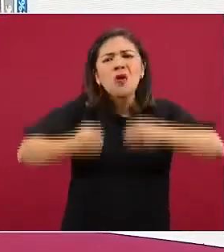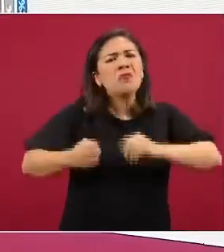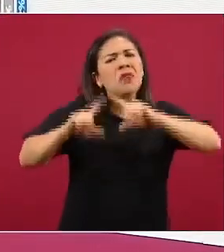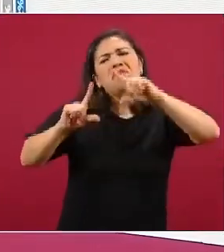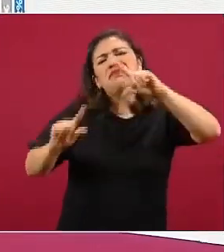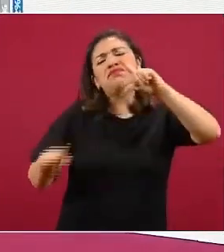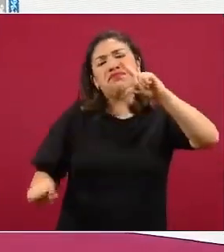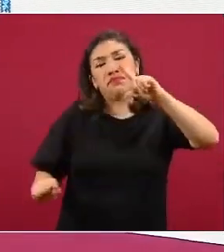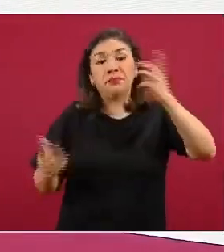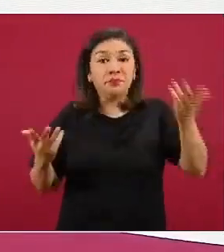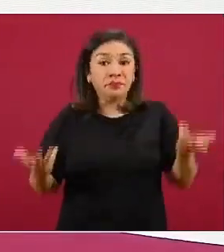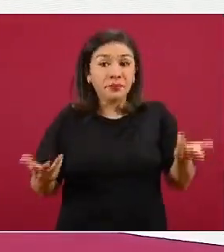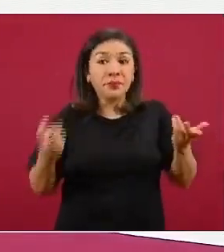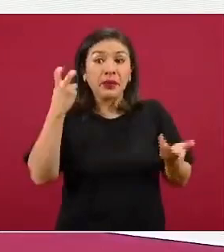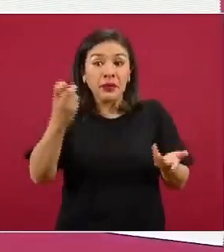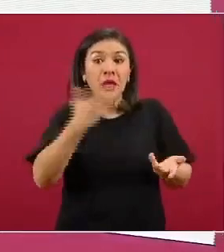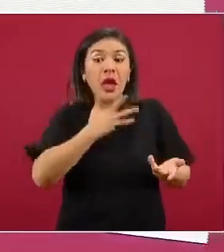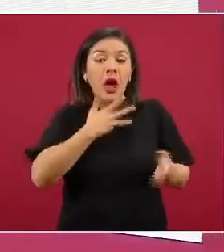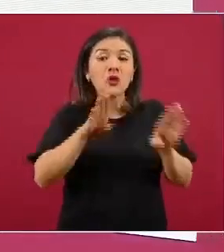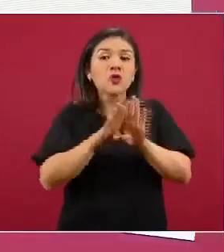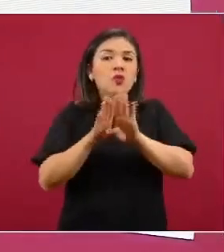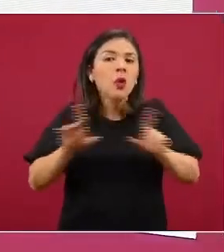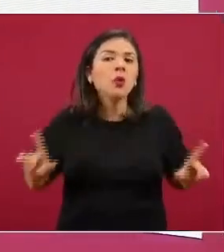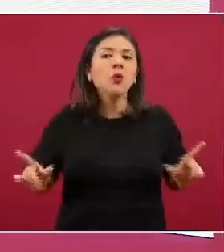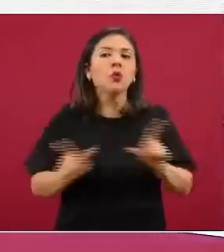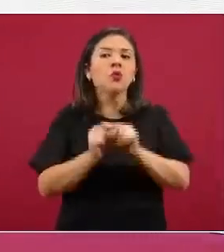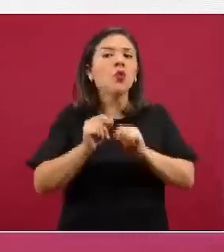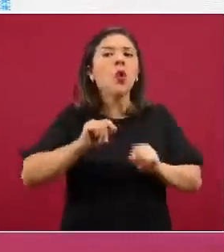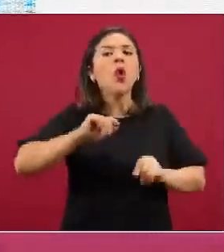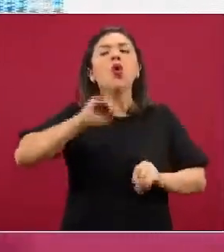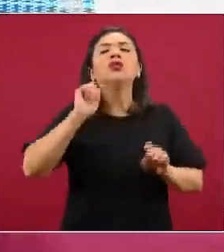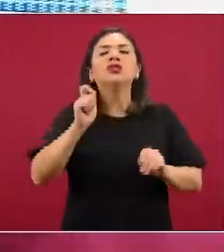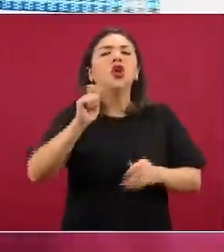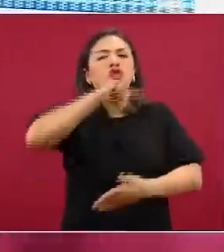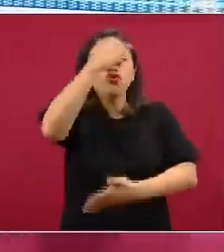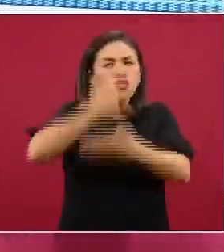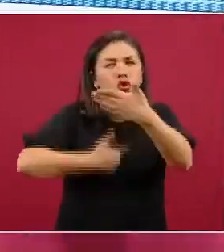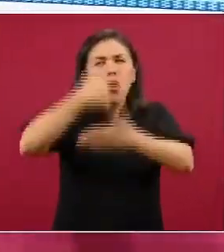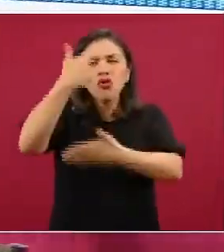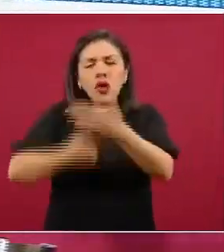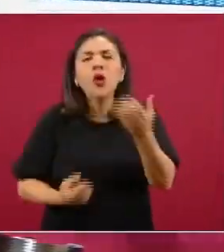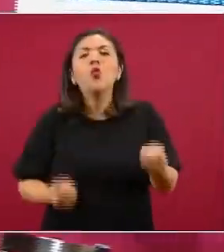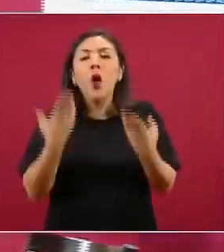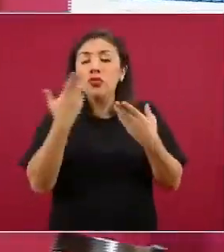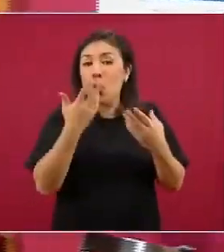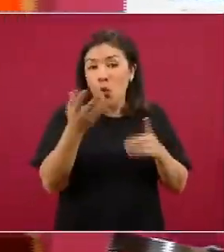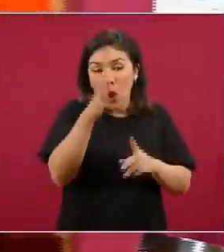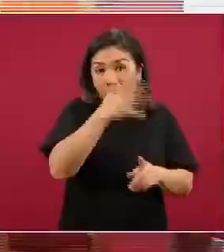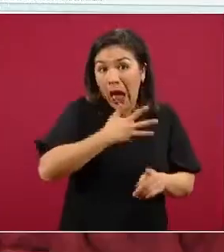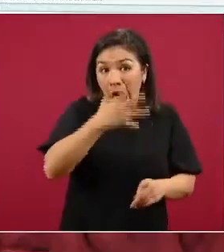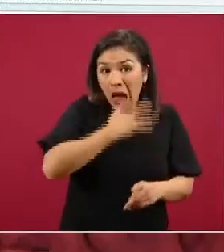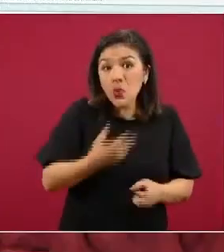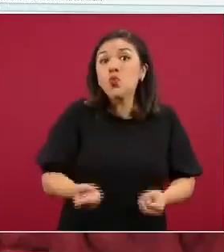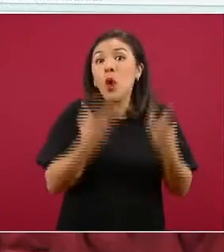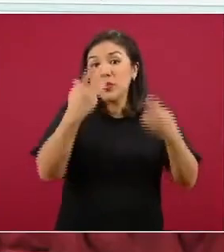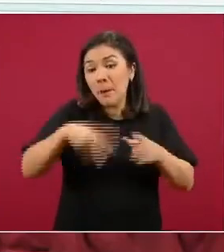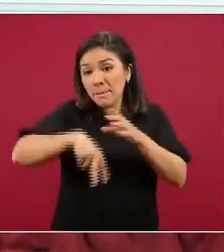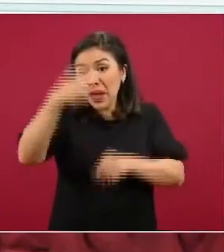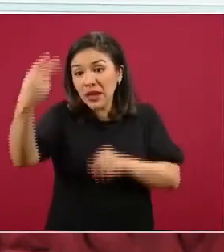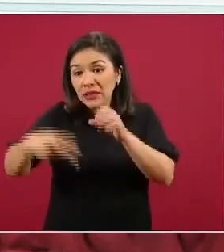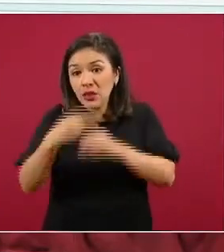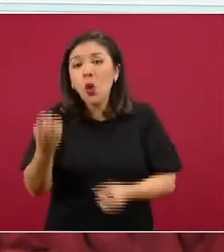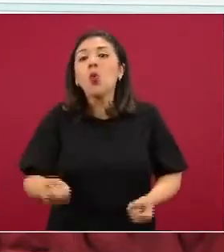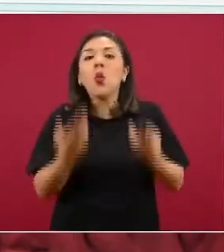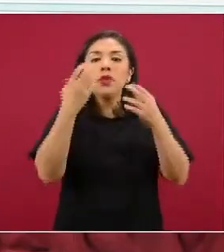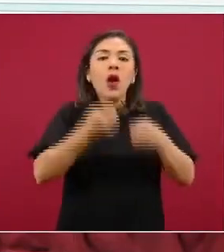requiere, y aquí tenemos el resumen del total de camas totales, las ocupadas y las disponibles. La siguiente, por favor.